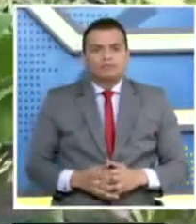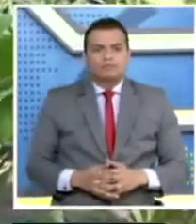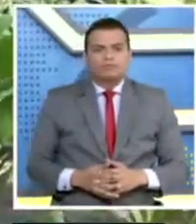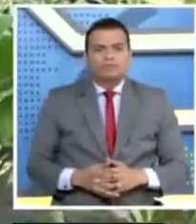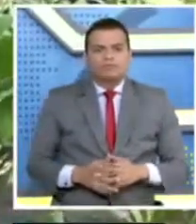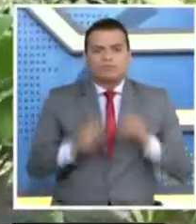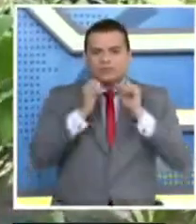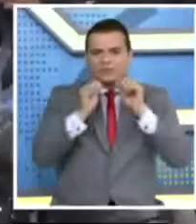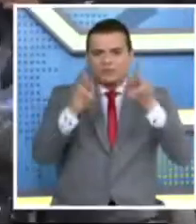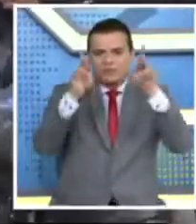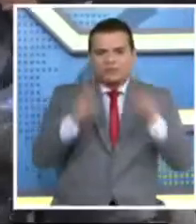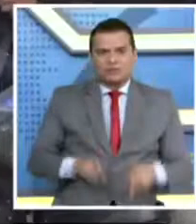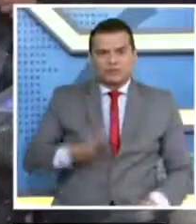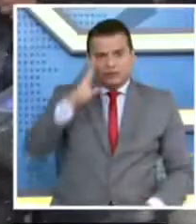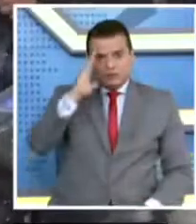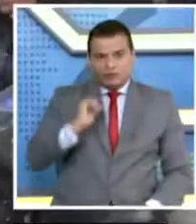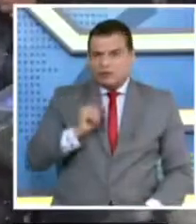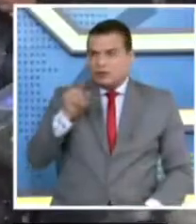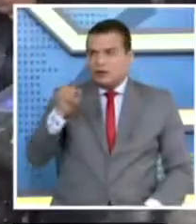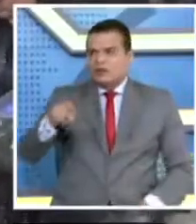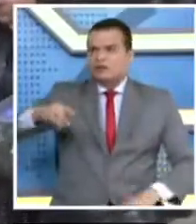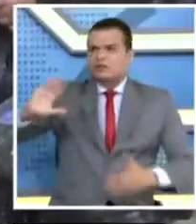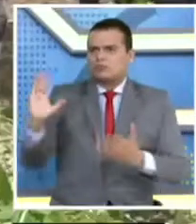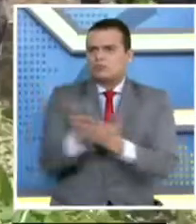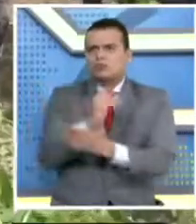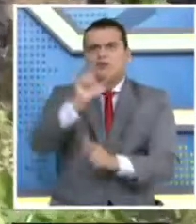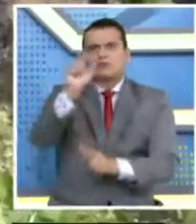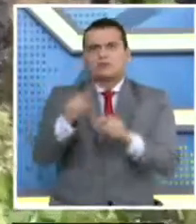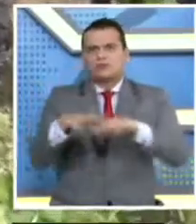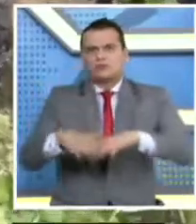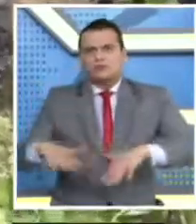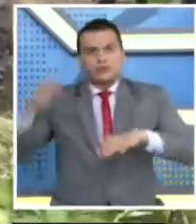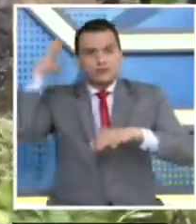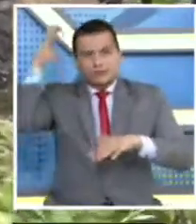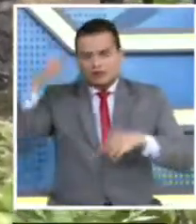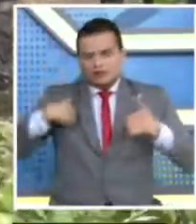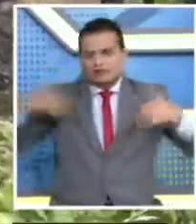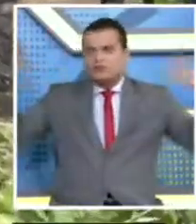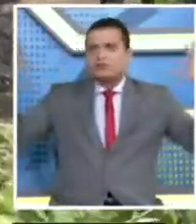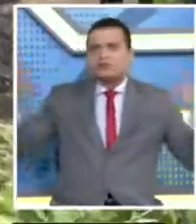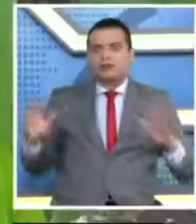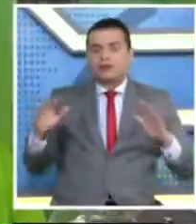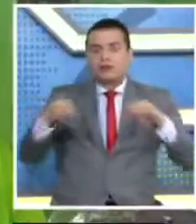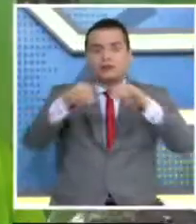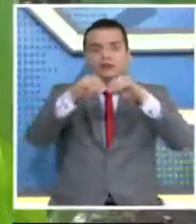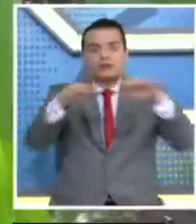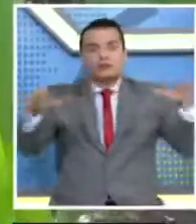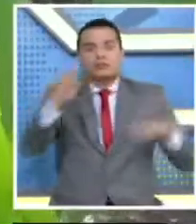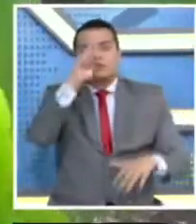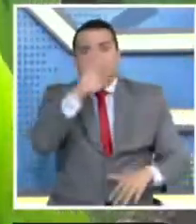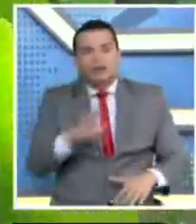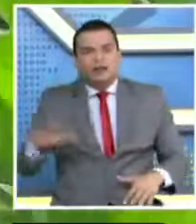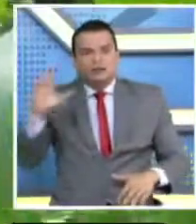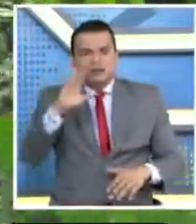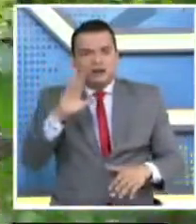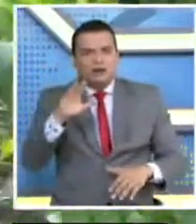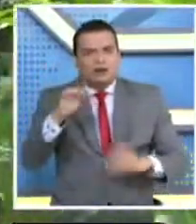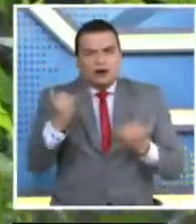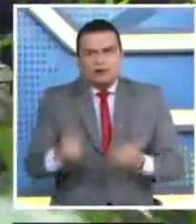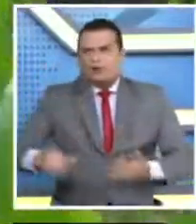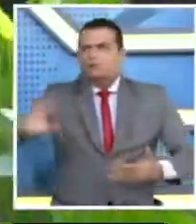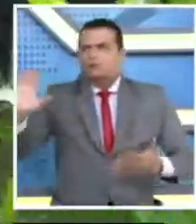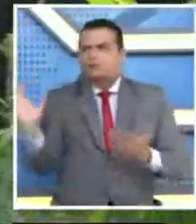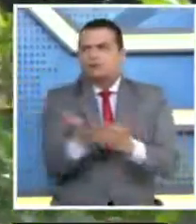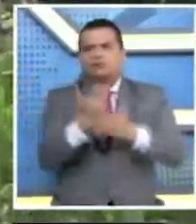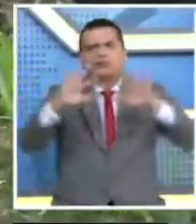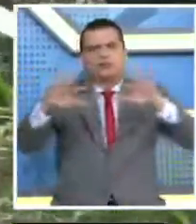Agente de policía caleño se niega a participar de desalojo en terreno de paz y se vuelve tendencia nacional. ¿Es posible realizar estos